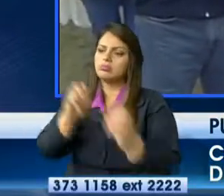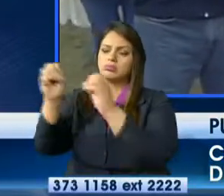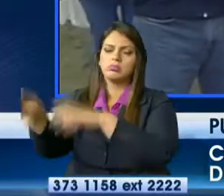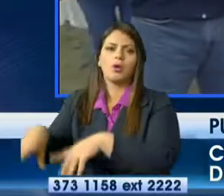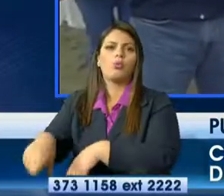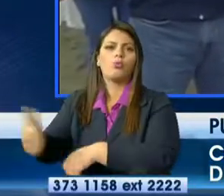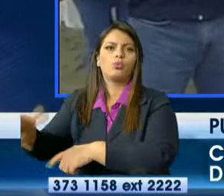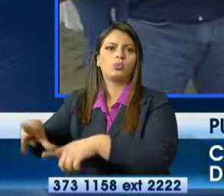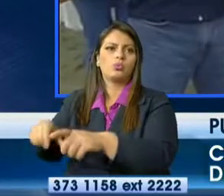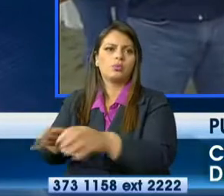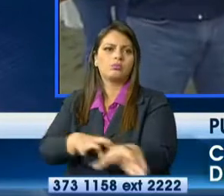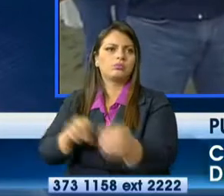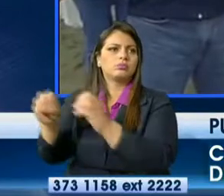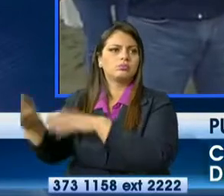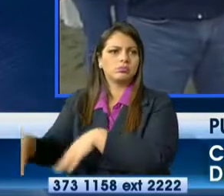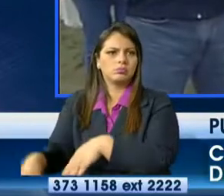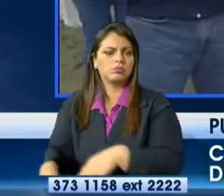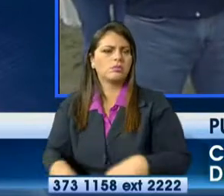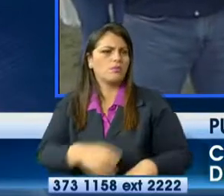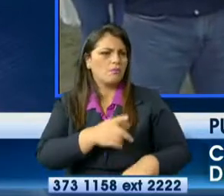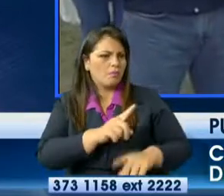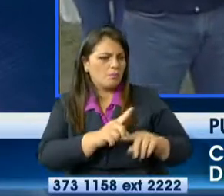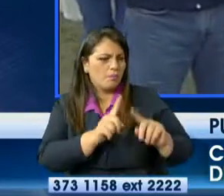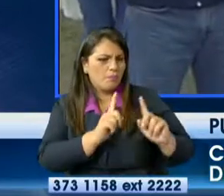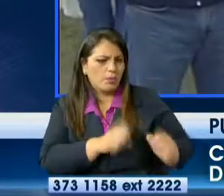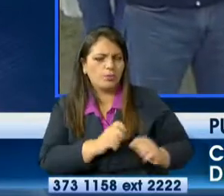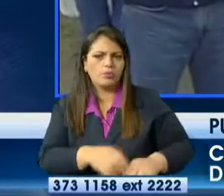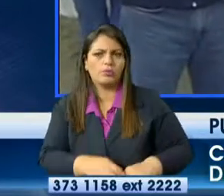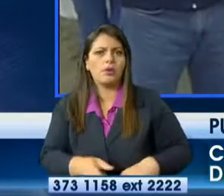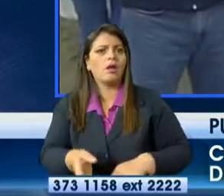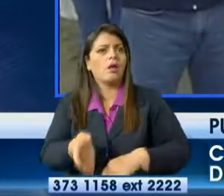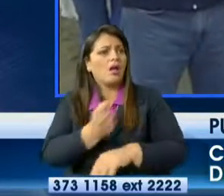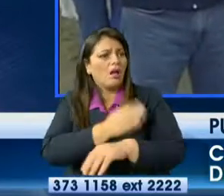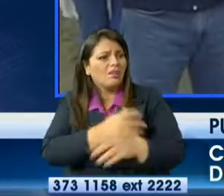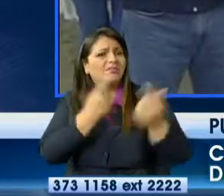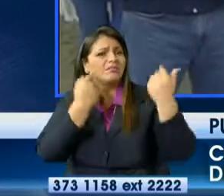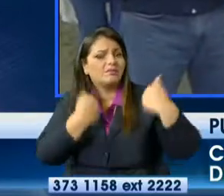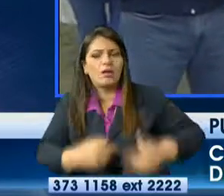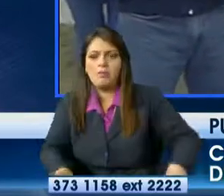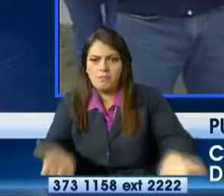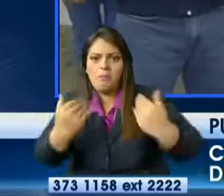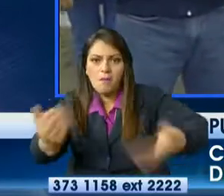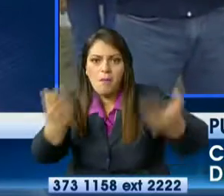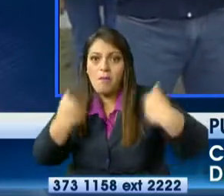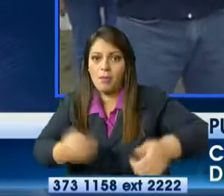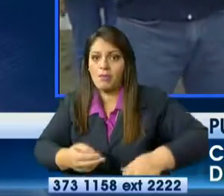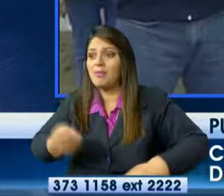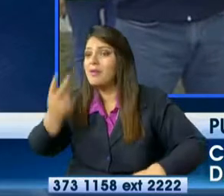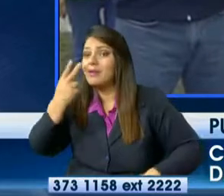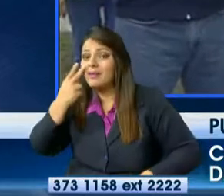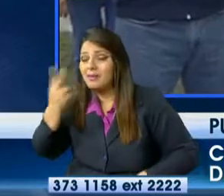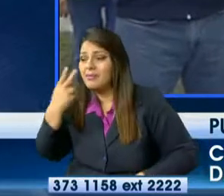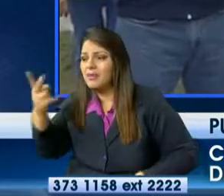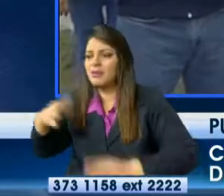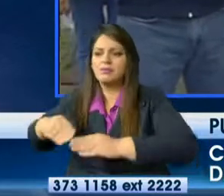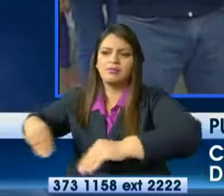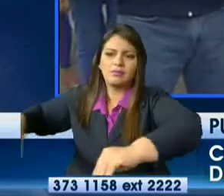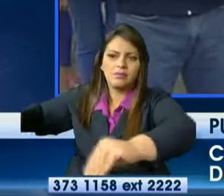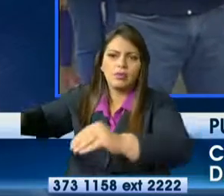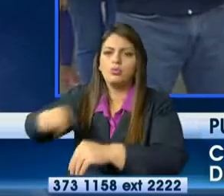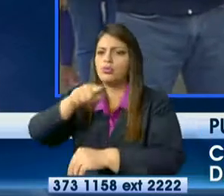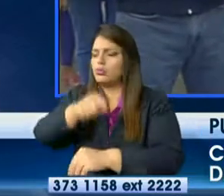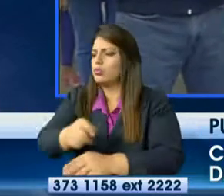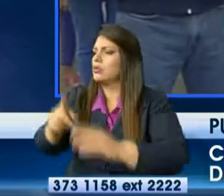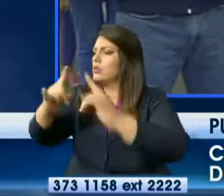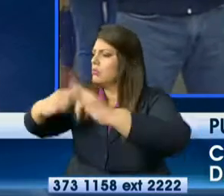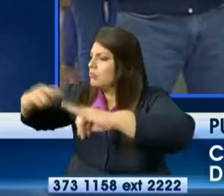han socializado el hecho de, por ejemplo, decirles, señores, vengan, les voy a presentar el terreno, es este, van a estar aquí, este es su puesto, este es el otro,